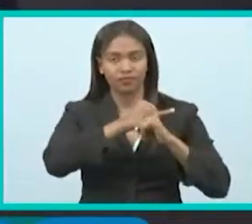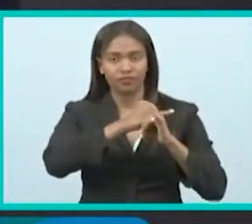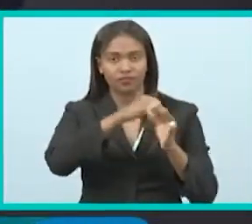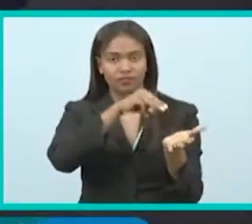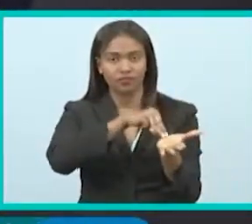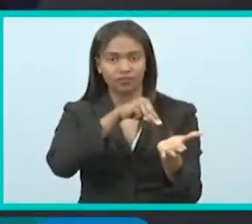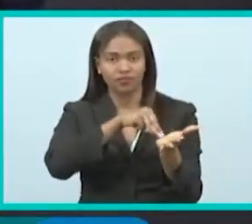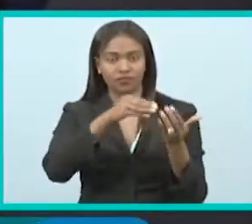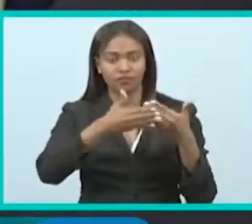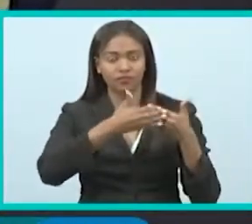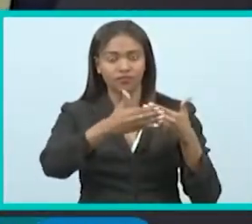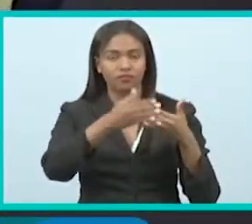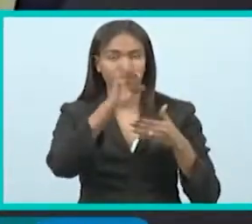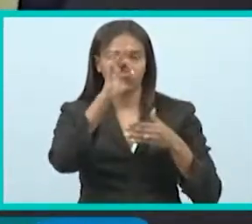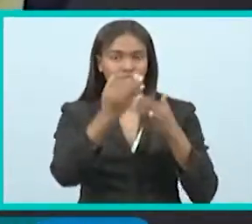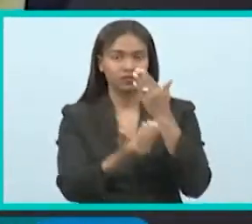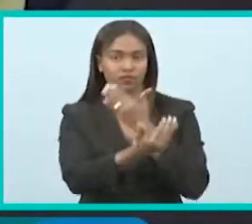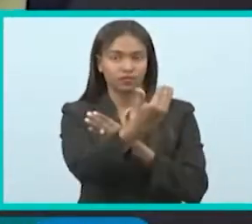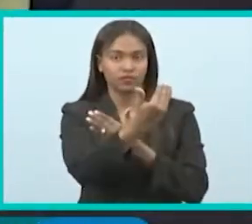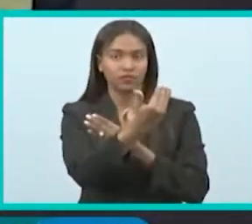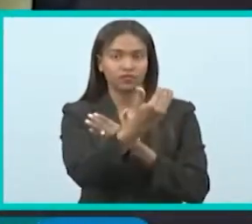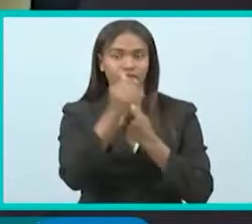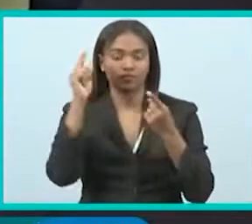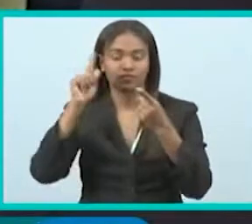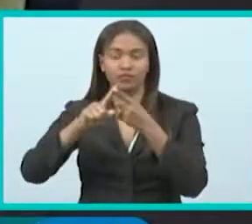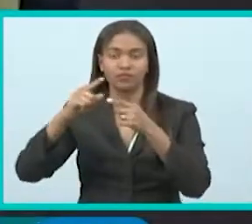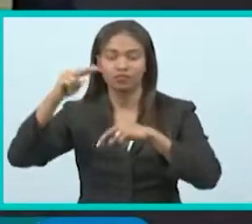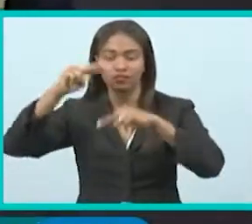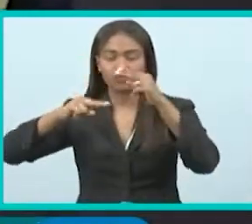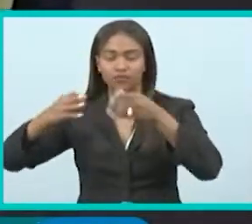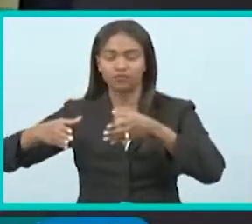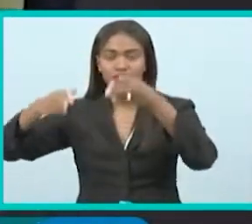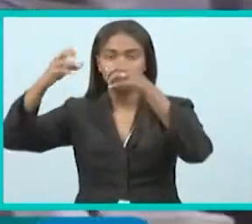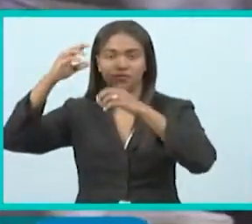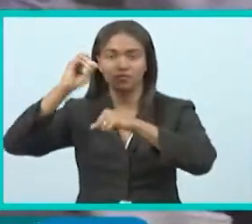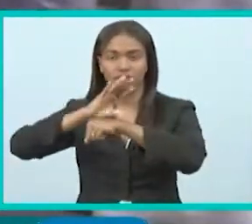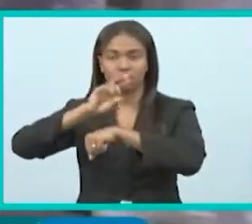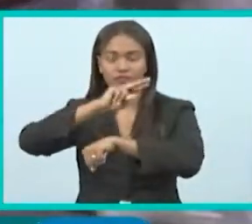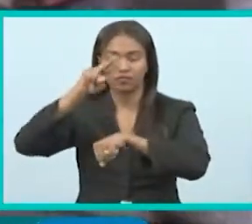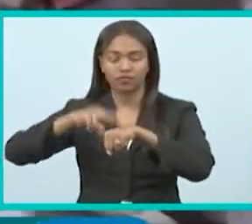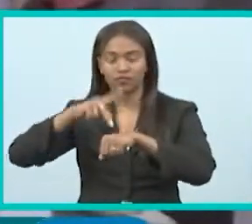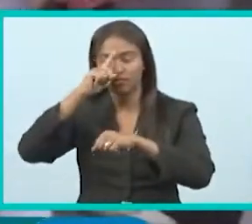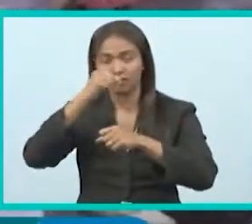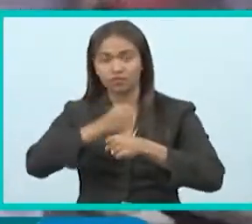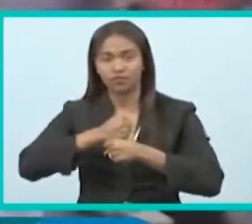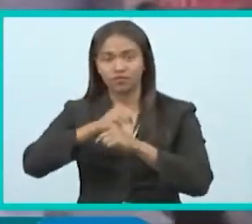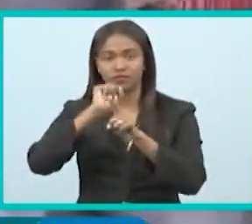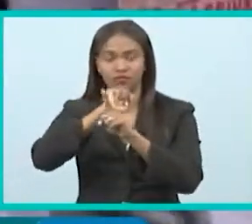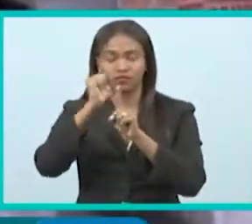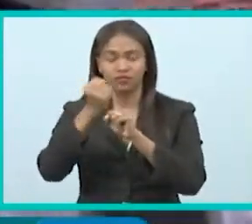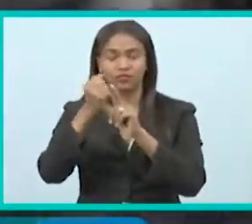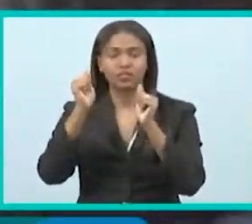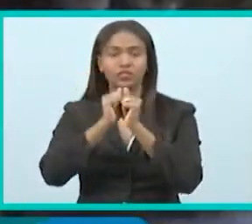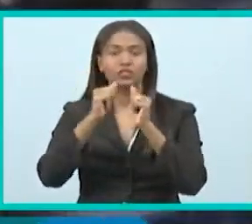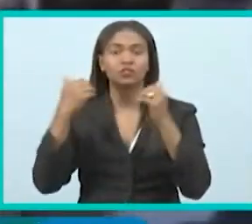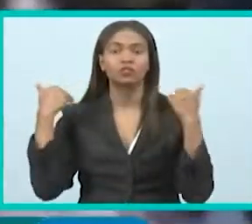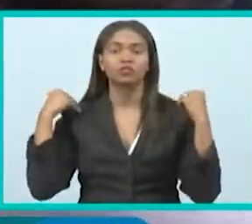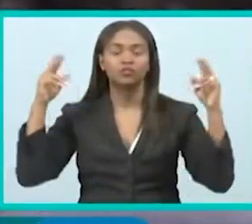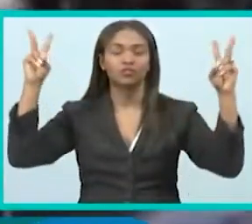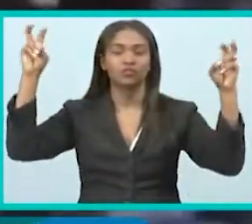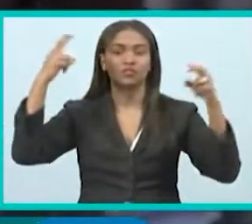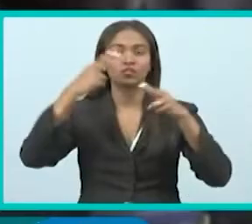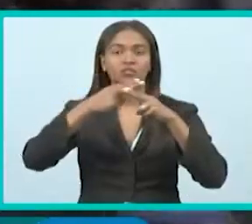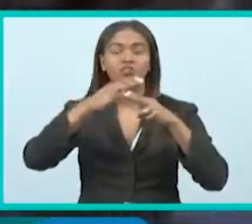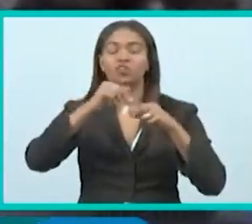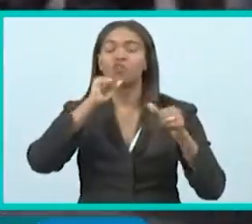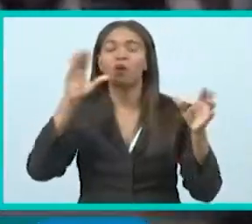galenos a partir de las 9 de la mañana hasta el edificio del Consejo Nacional de la Seguridad Social bajo la consigna No